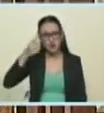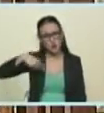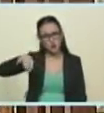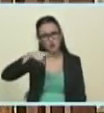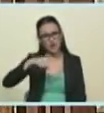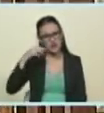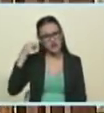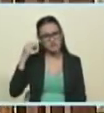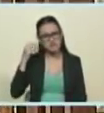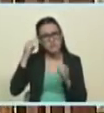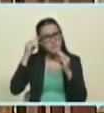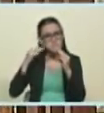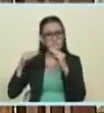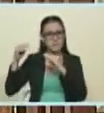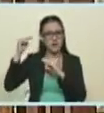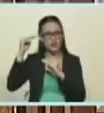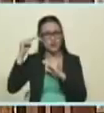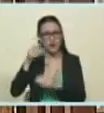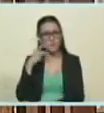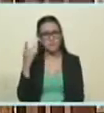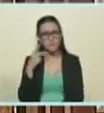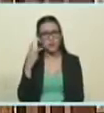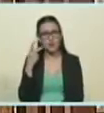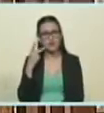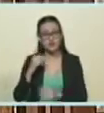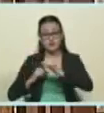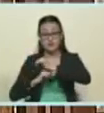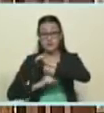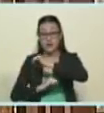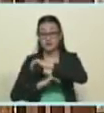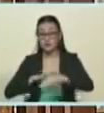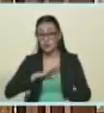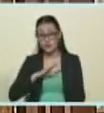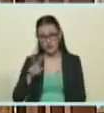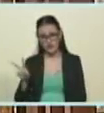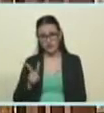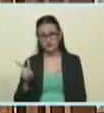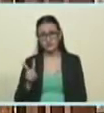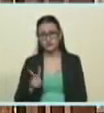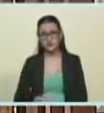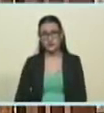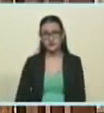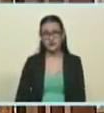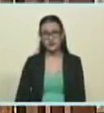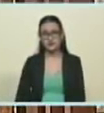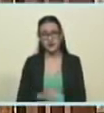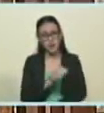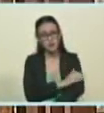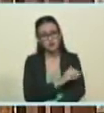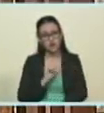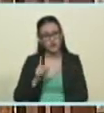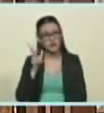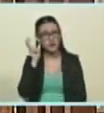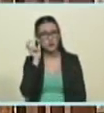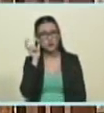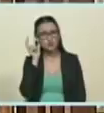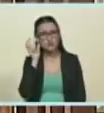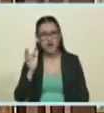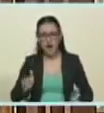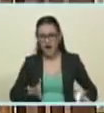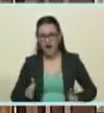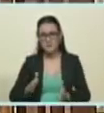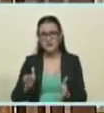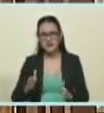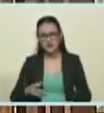para la madurez política, para echar bases del futuro de Venezuela, para que la oposición escuche el camino que